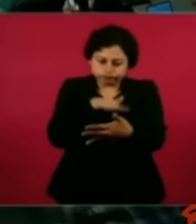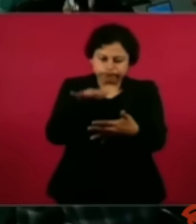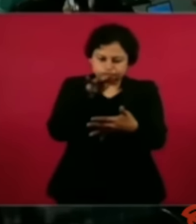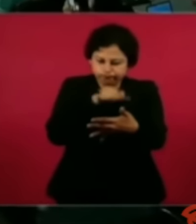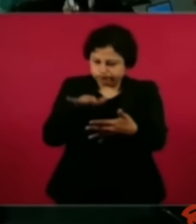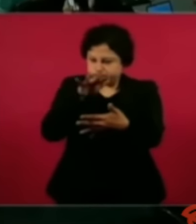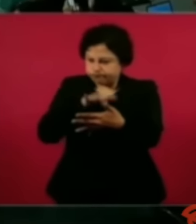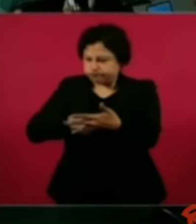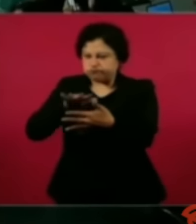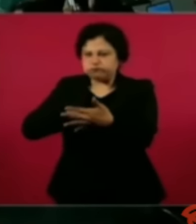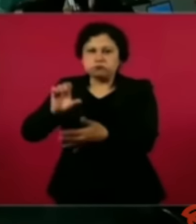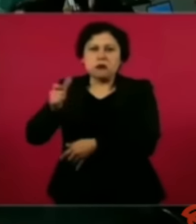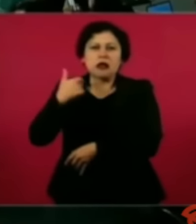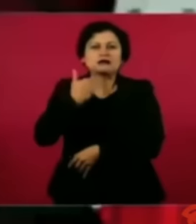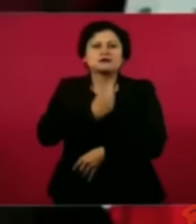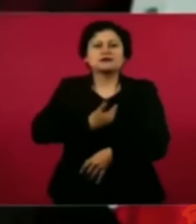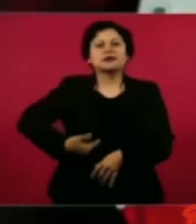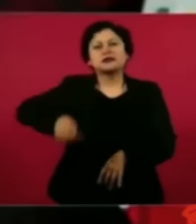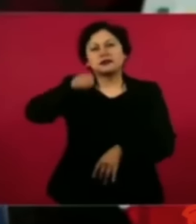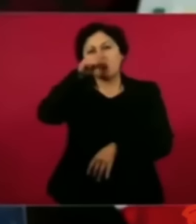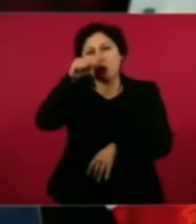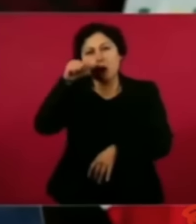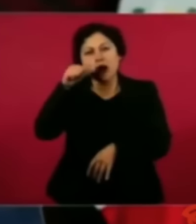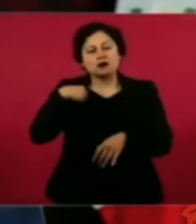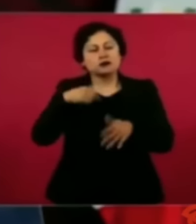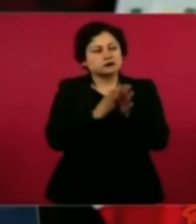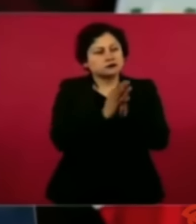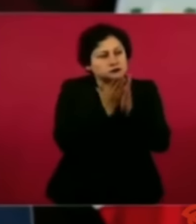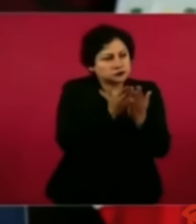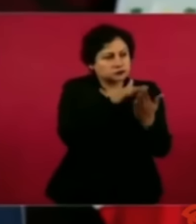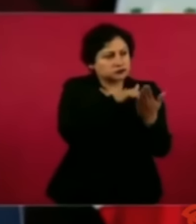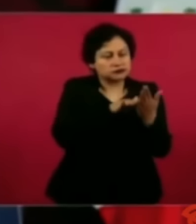que le he buscado y le he buscado,